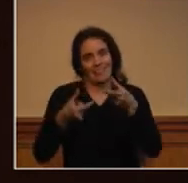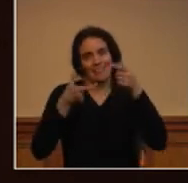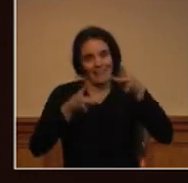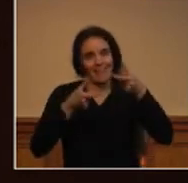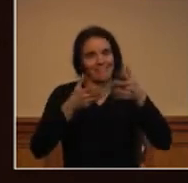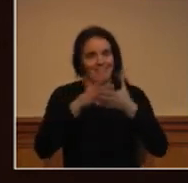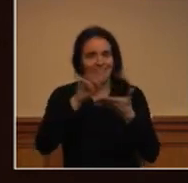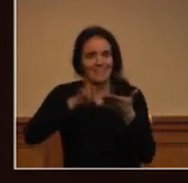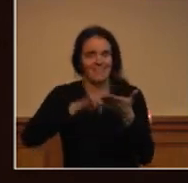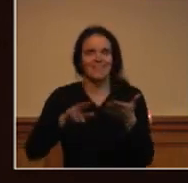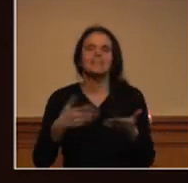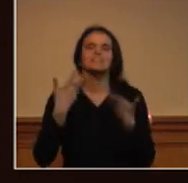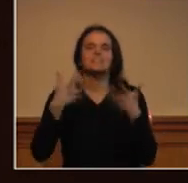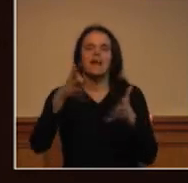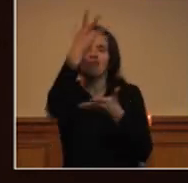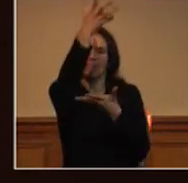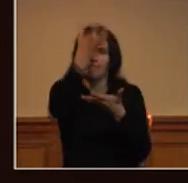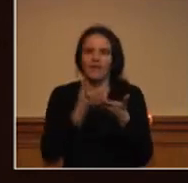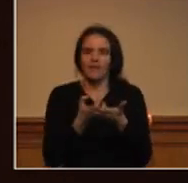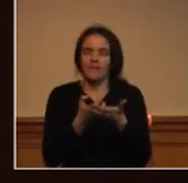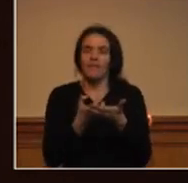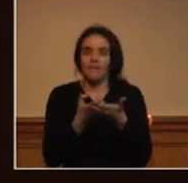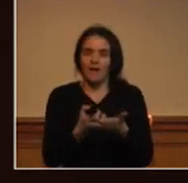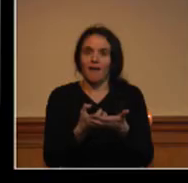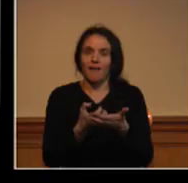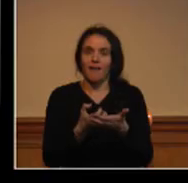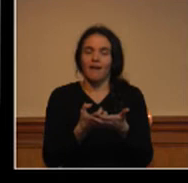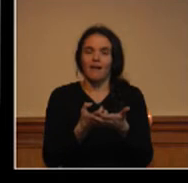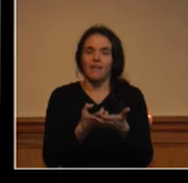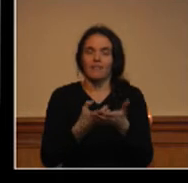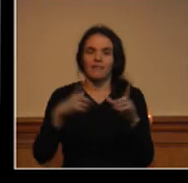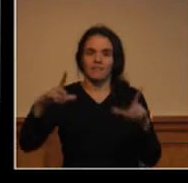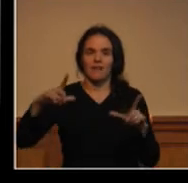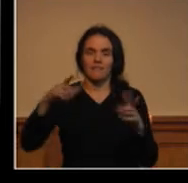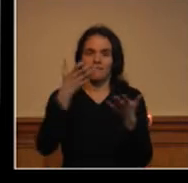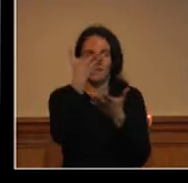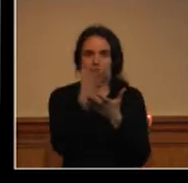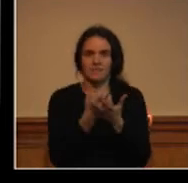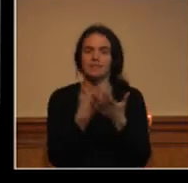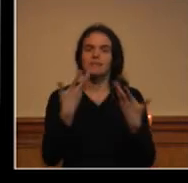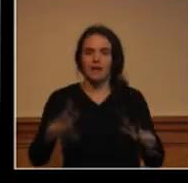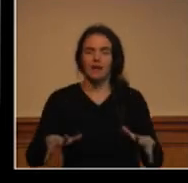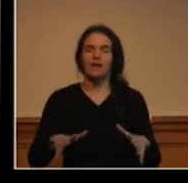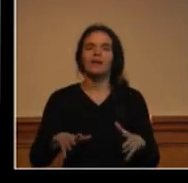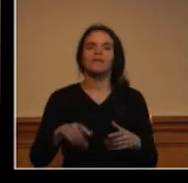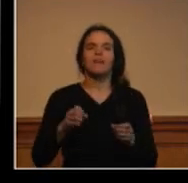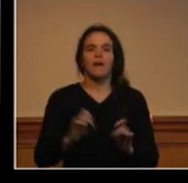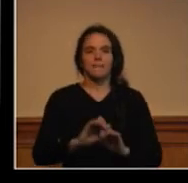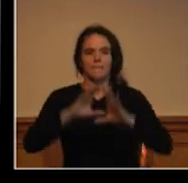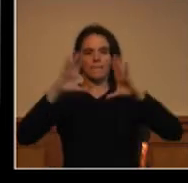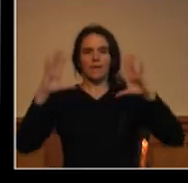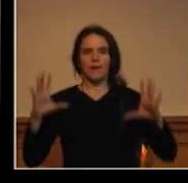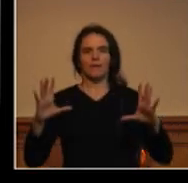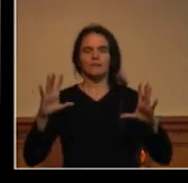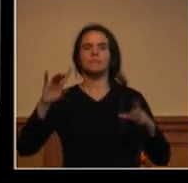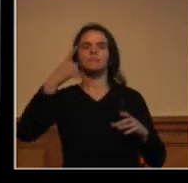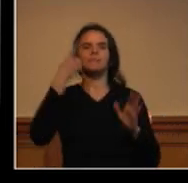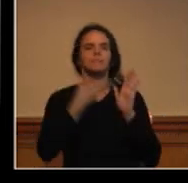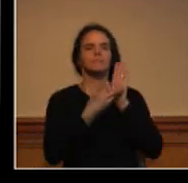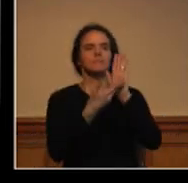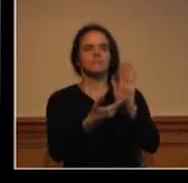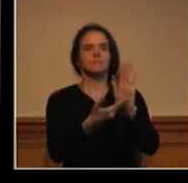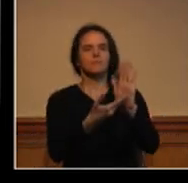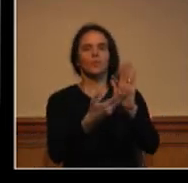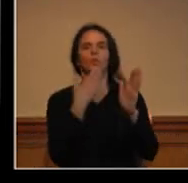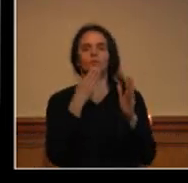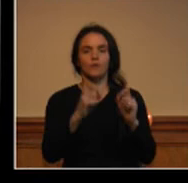Una vez que tienen descargada la aplicación en el tablet, les va a salir como primer mensaje, primera vez